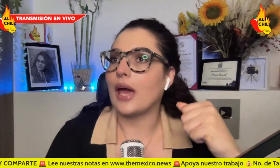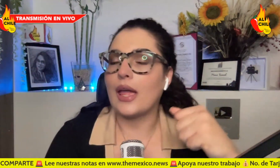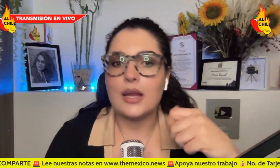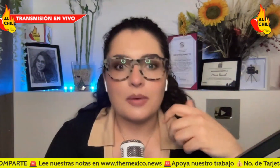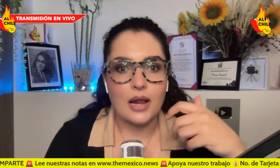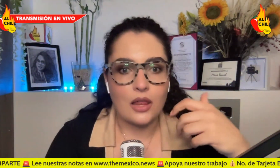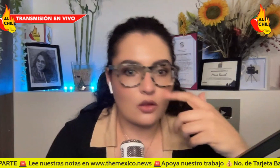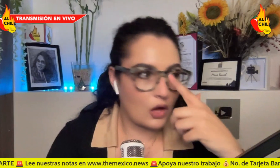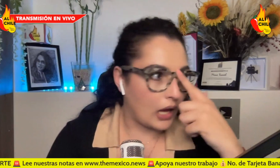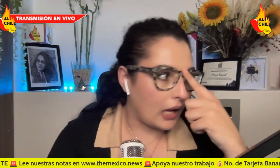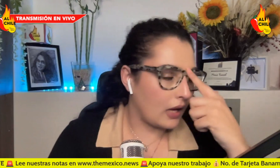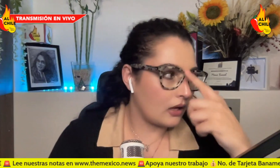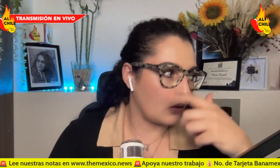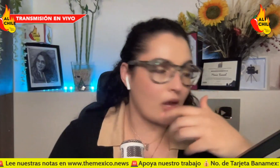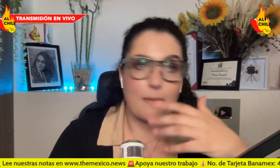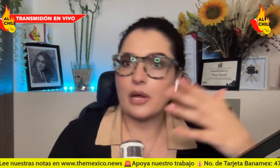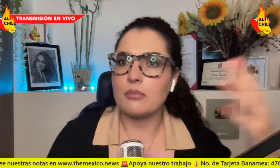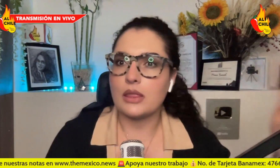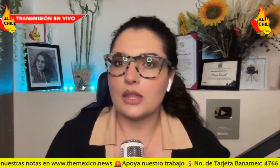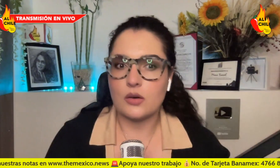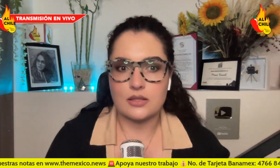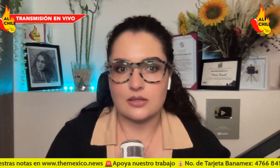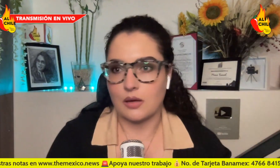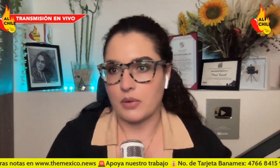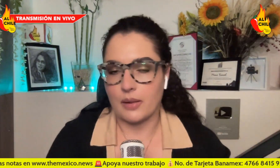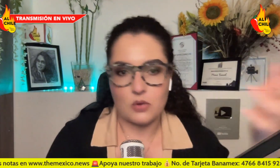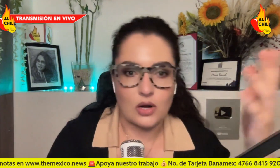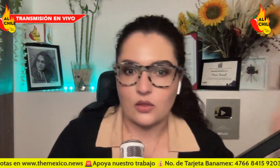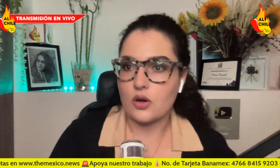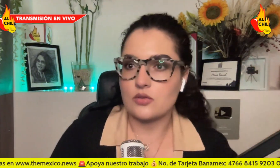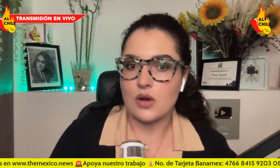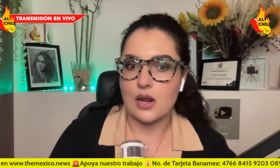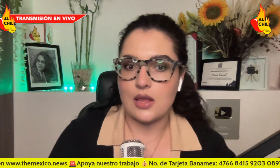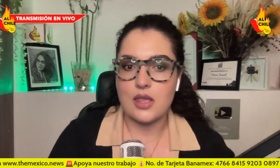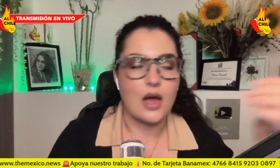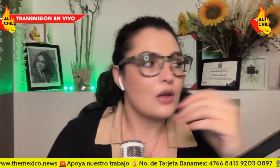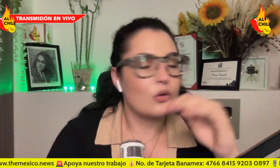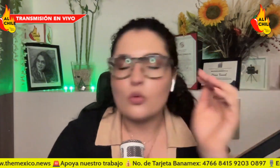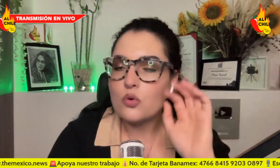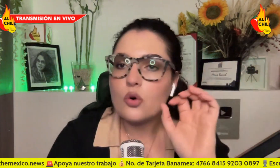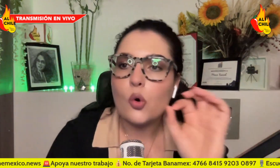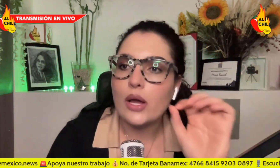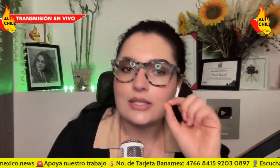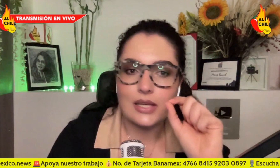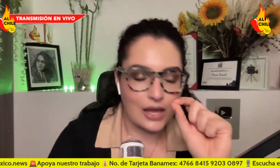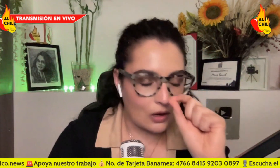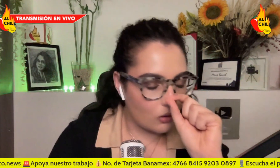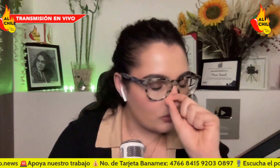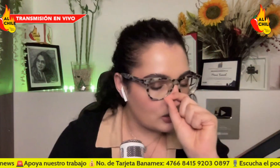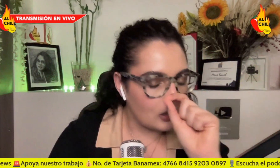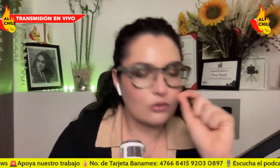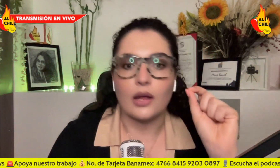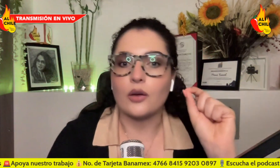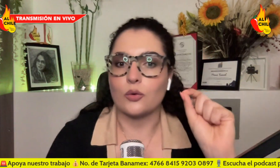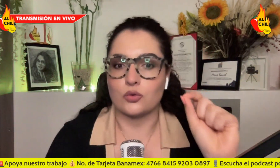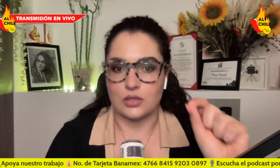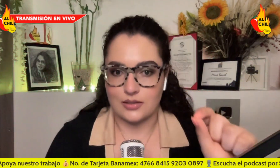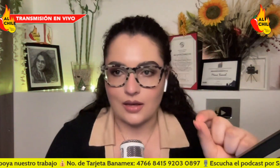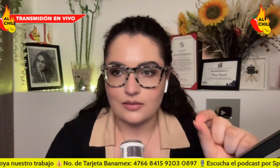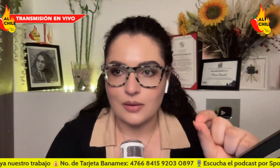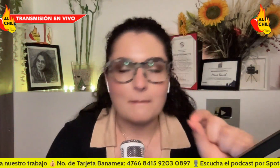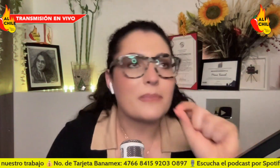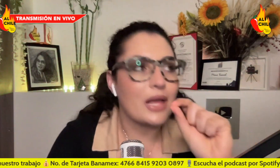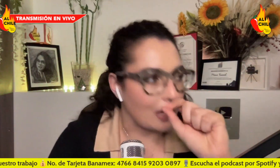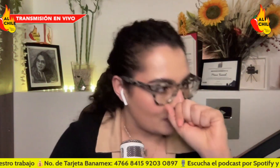niños que haya liberado a que haya permitido que se escaparan violadores de una niña un juez que haya cometido una